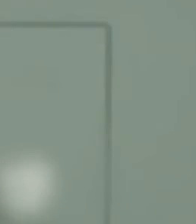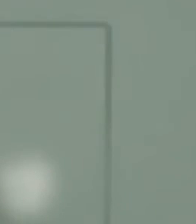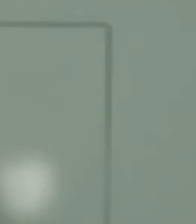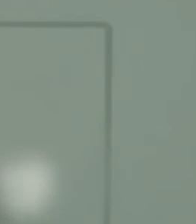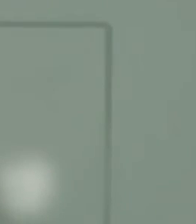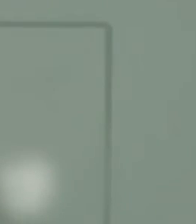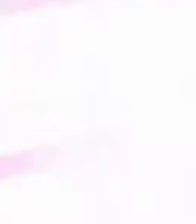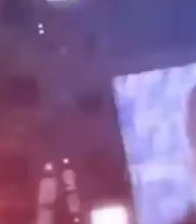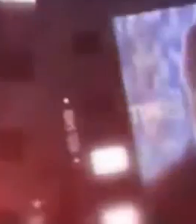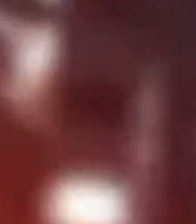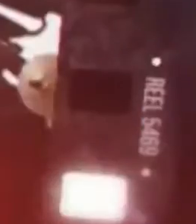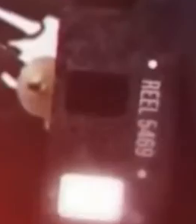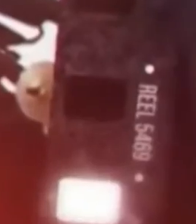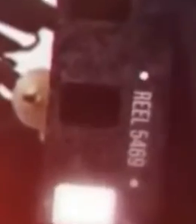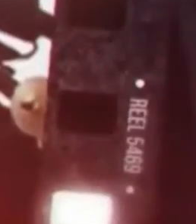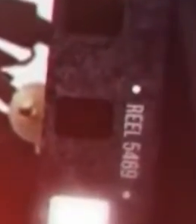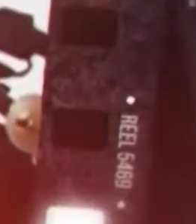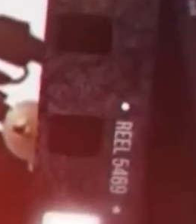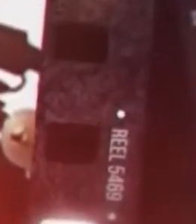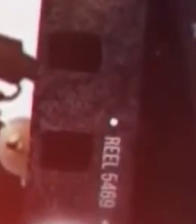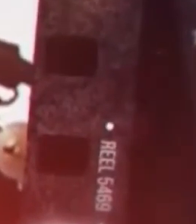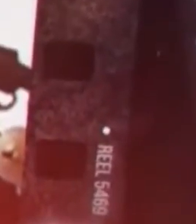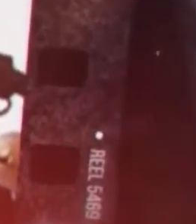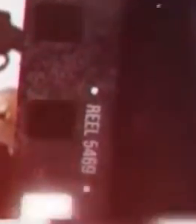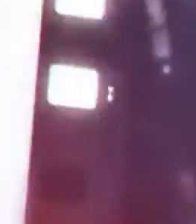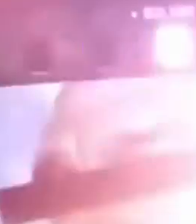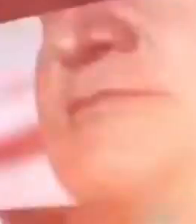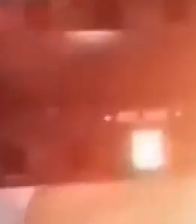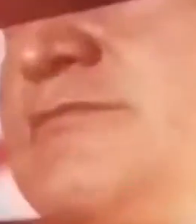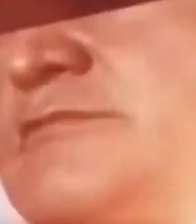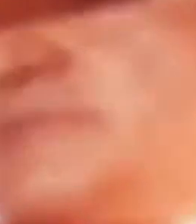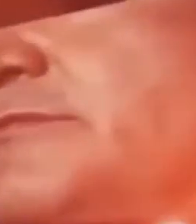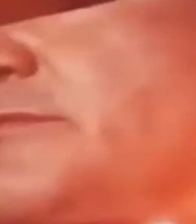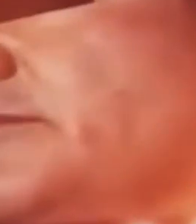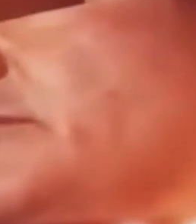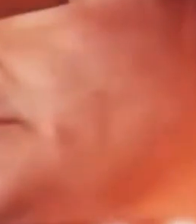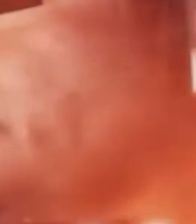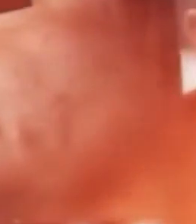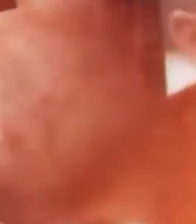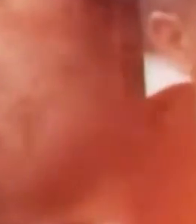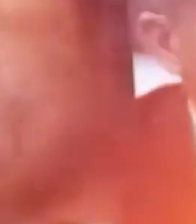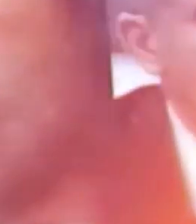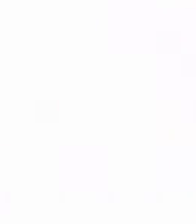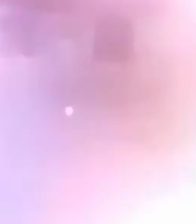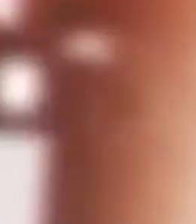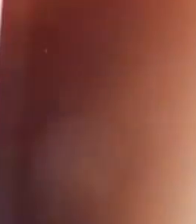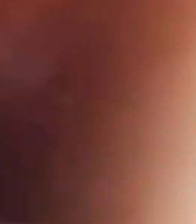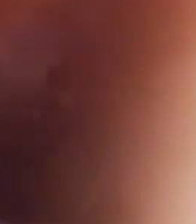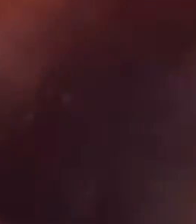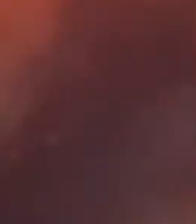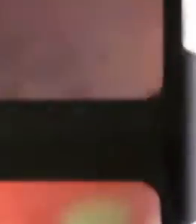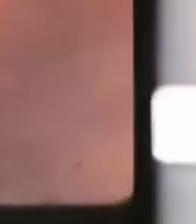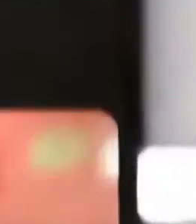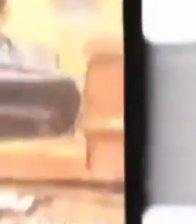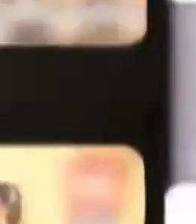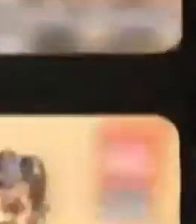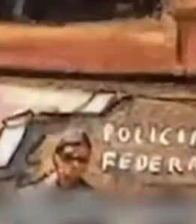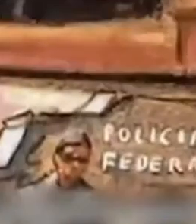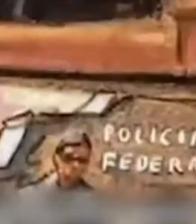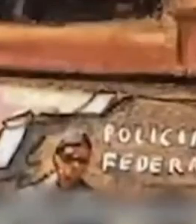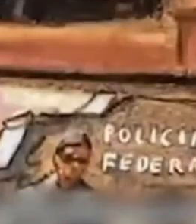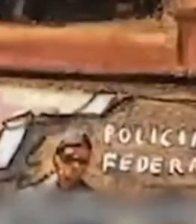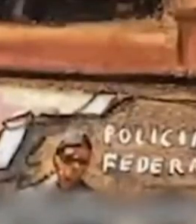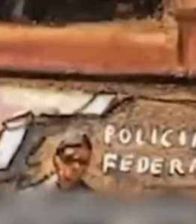de 2018. La testigo manifestó que García Luna en su solicitud señaló que no había cometido ningún crimen.